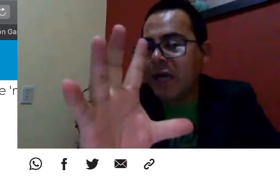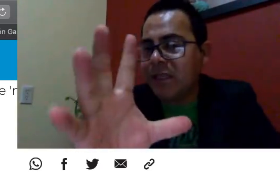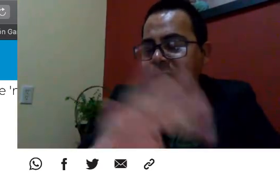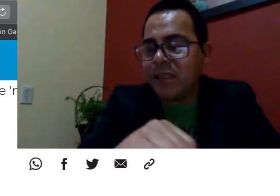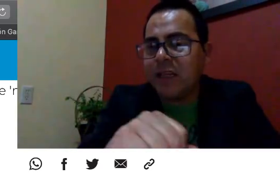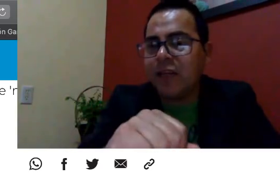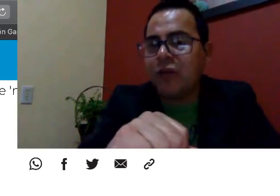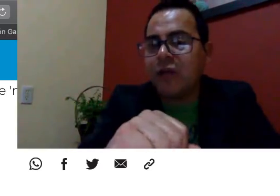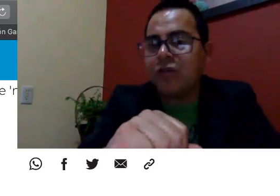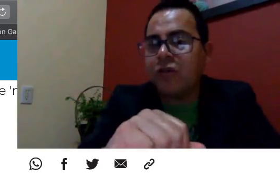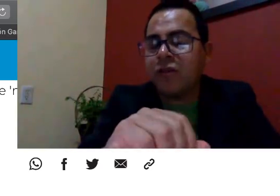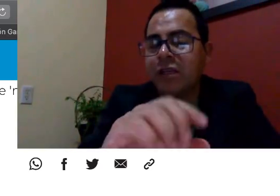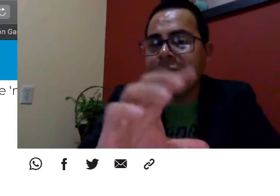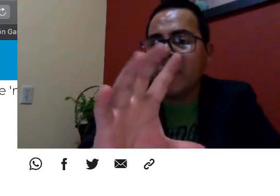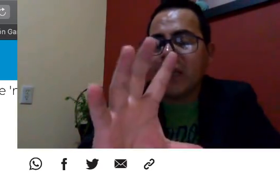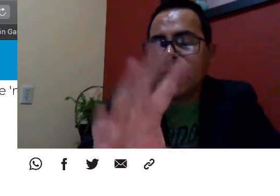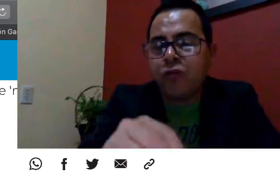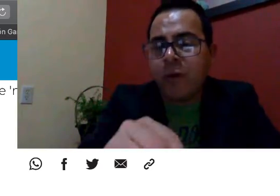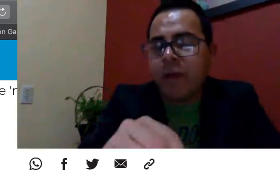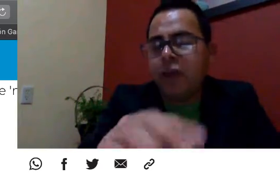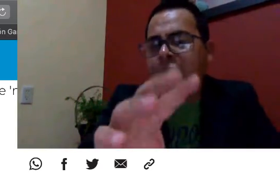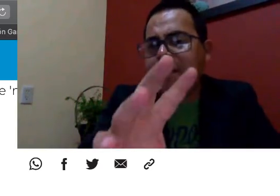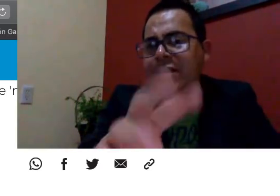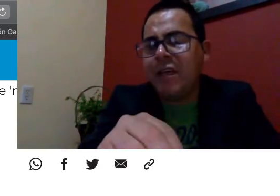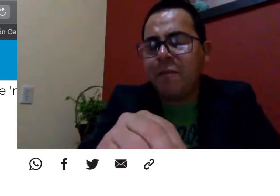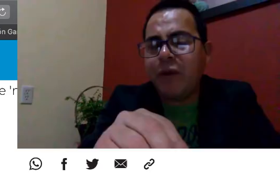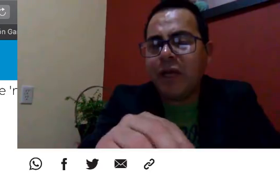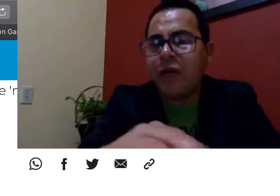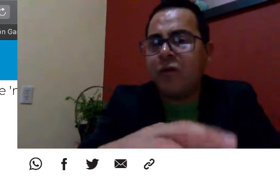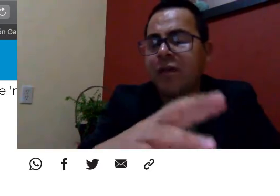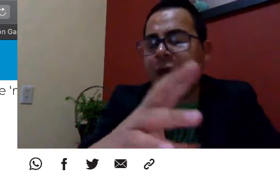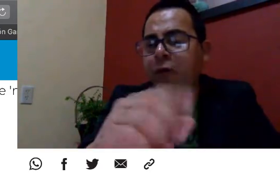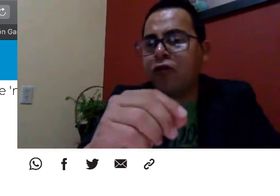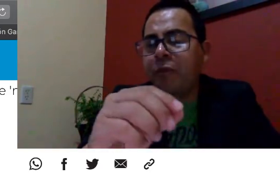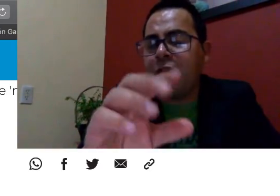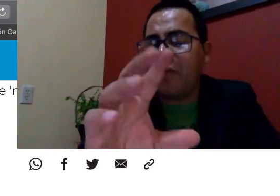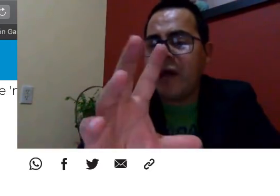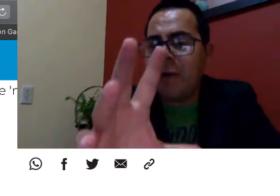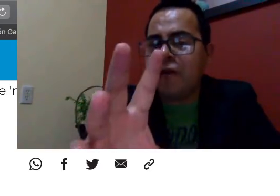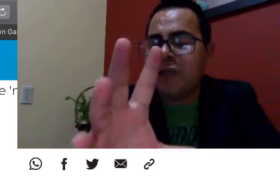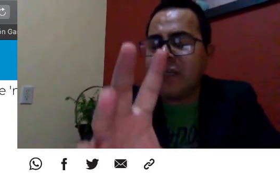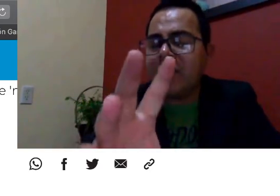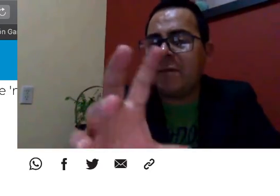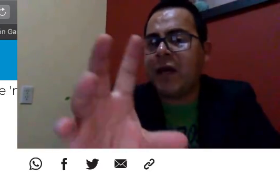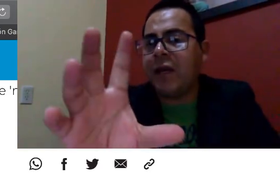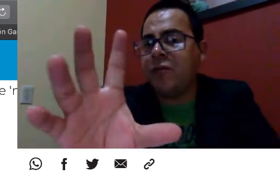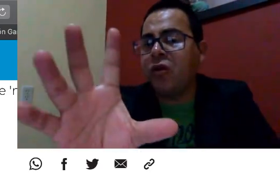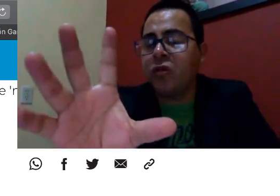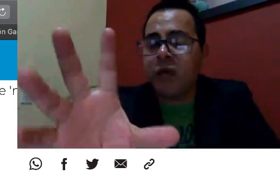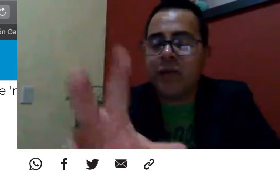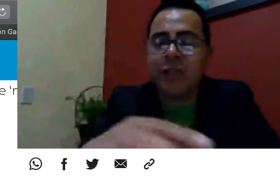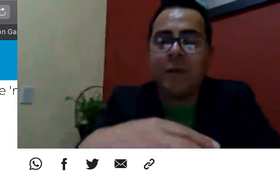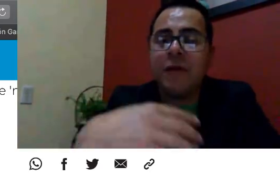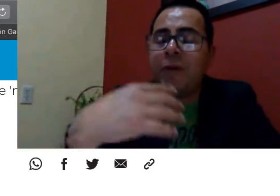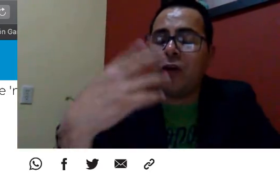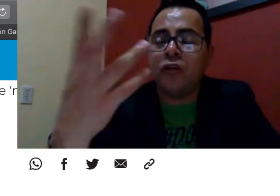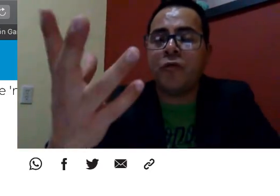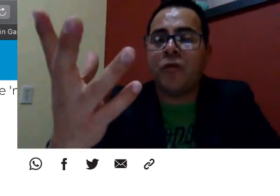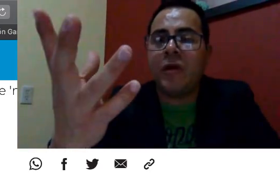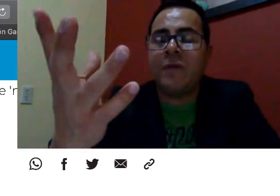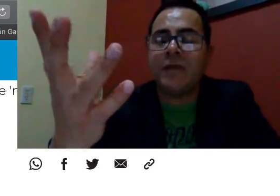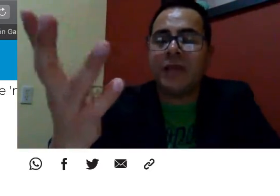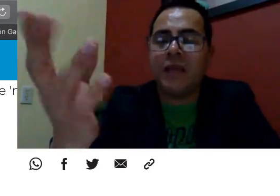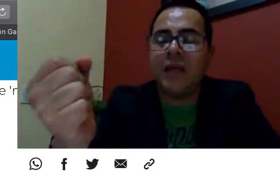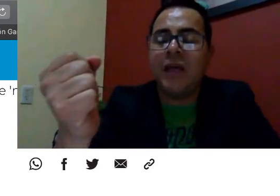Vemos que así se están dando las cosas. Esto es un evento tal vez simple, que no es gravoso, pero veamos que este es el mecanismo que utilizan también para